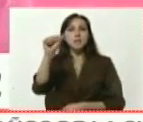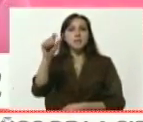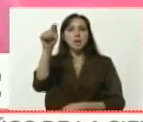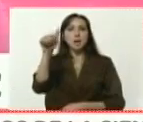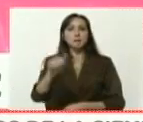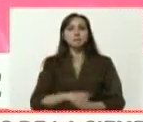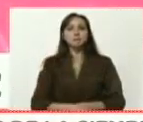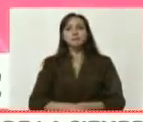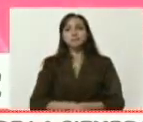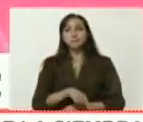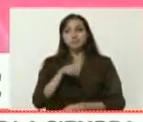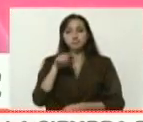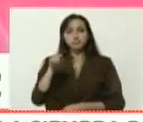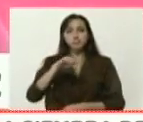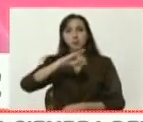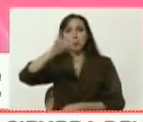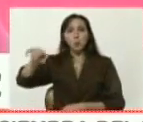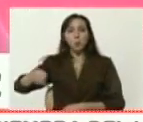gran internacionalista.